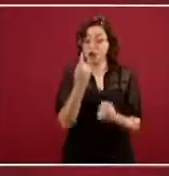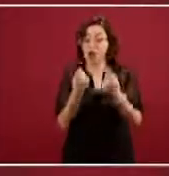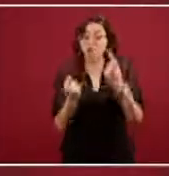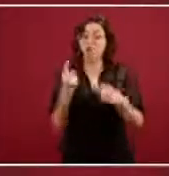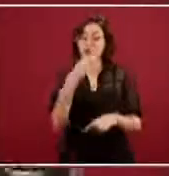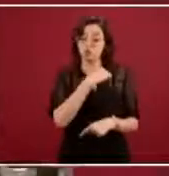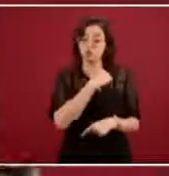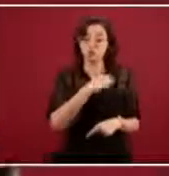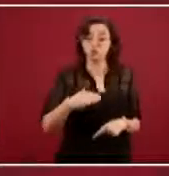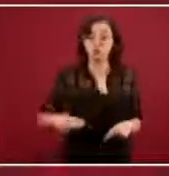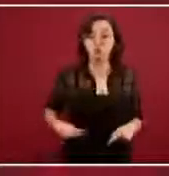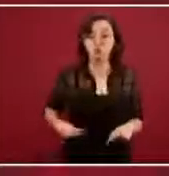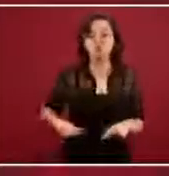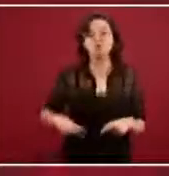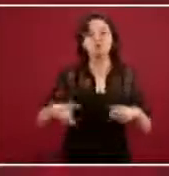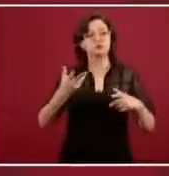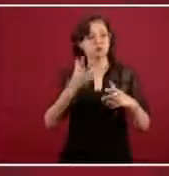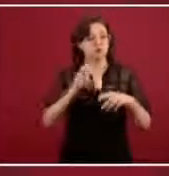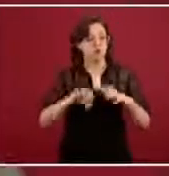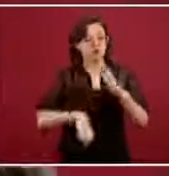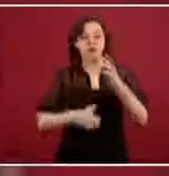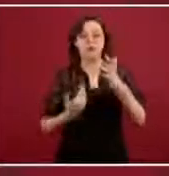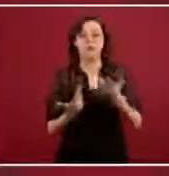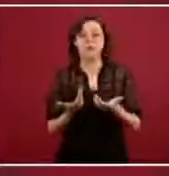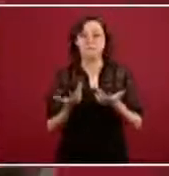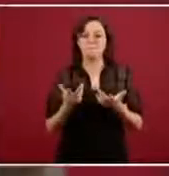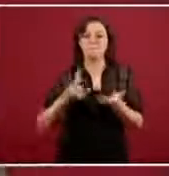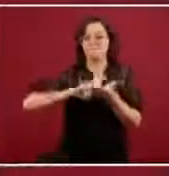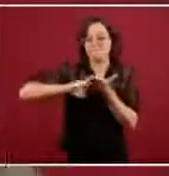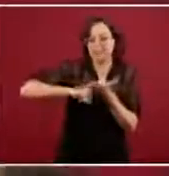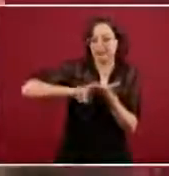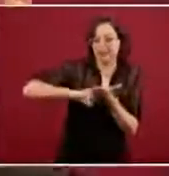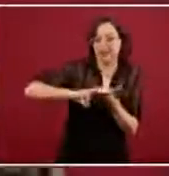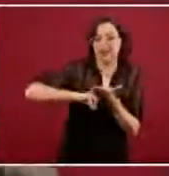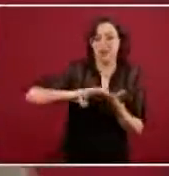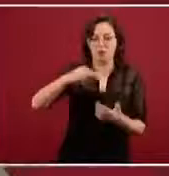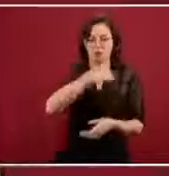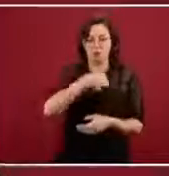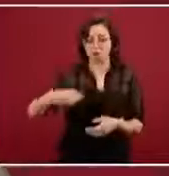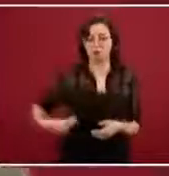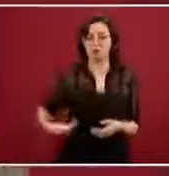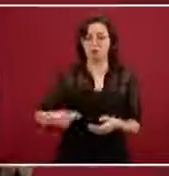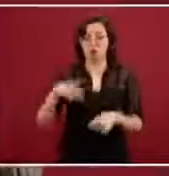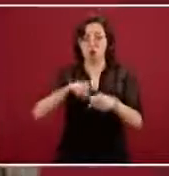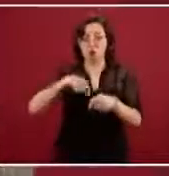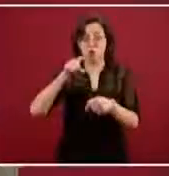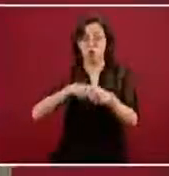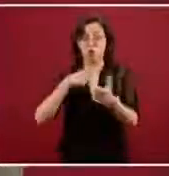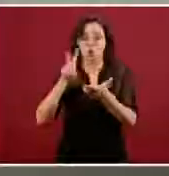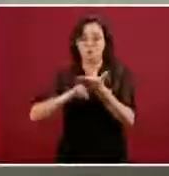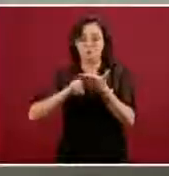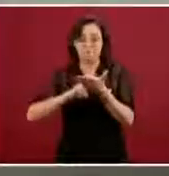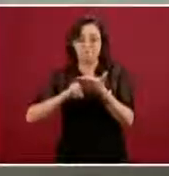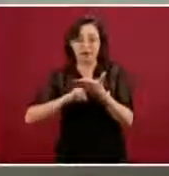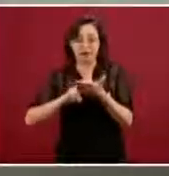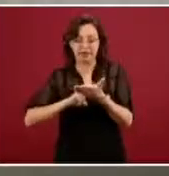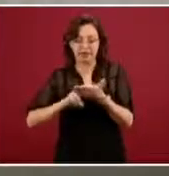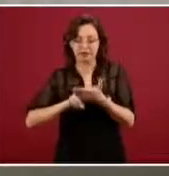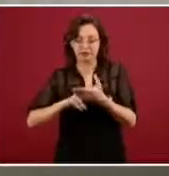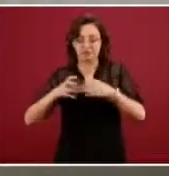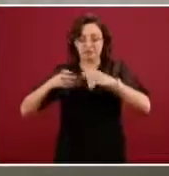municipios, pensemos en el mapa de la mañana, en la zona verde, es decir, municipios que tienen pocos o ningún